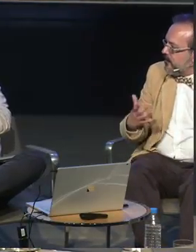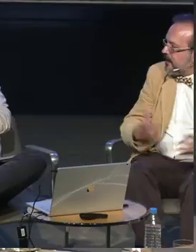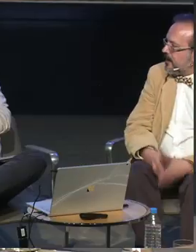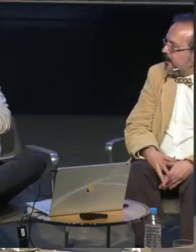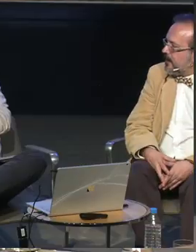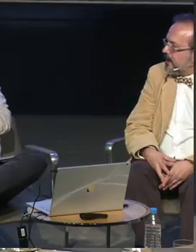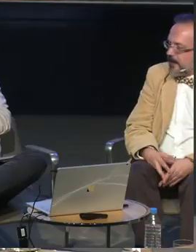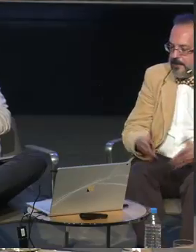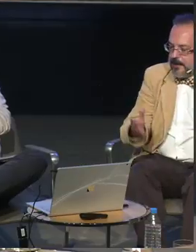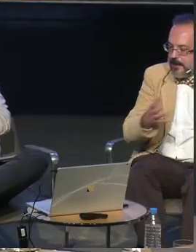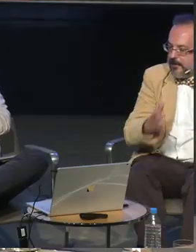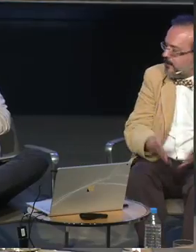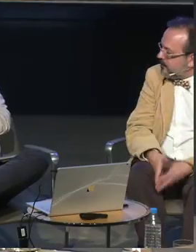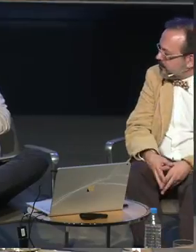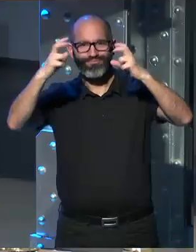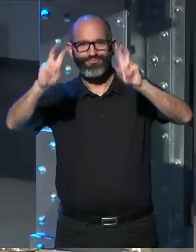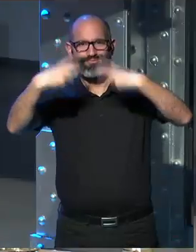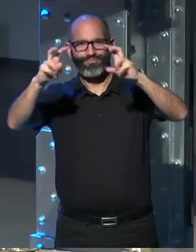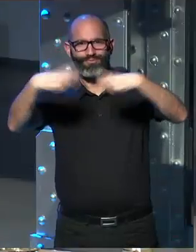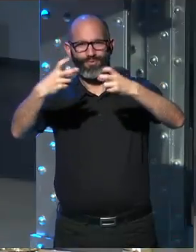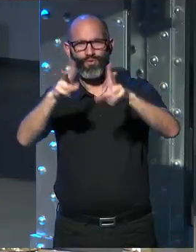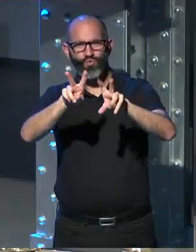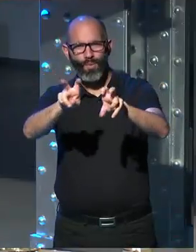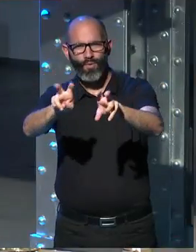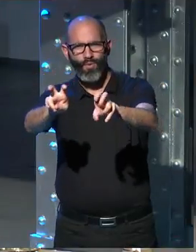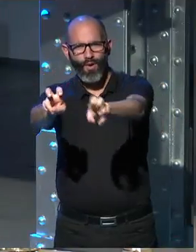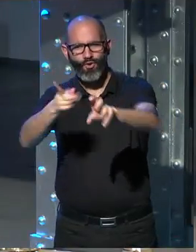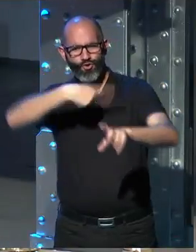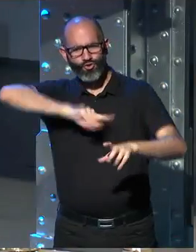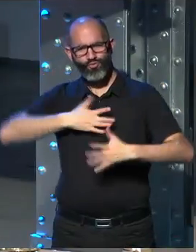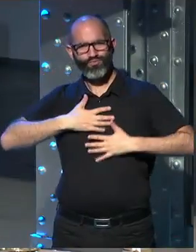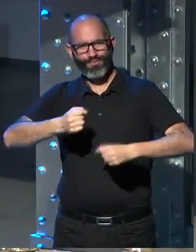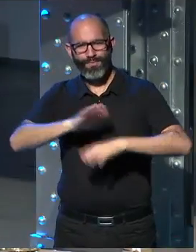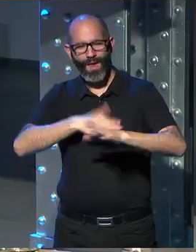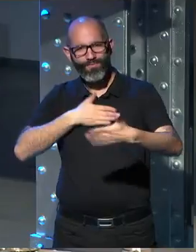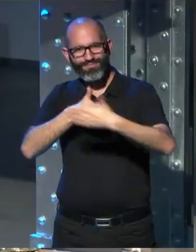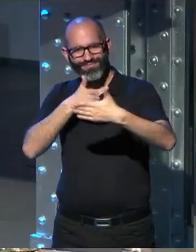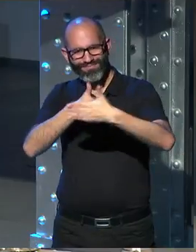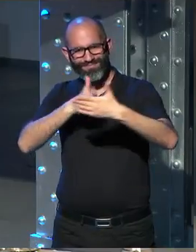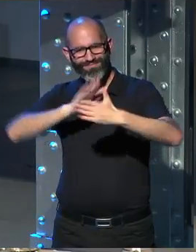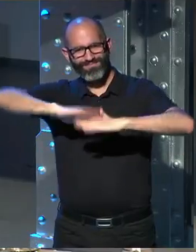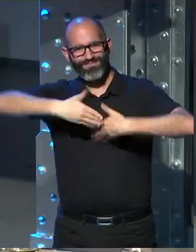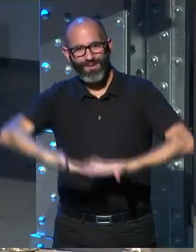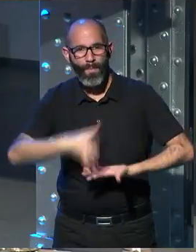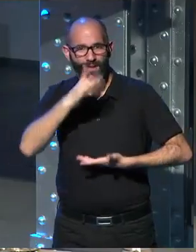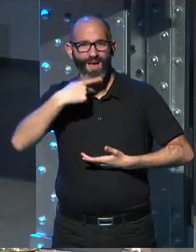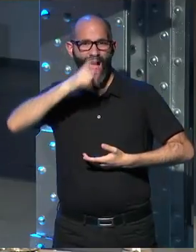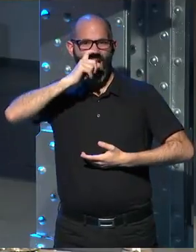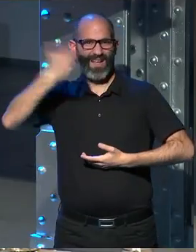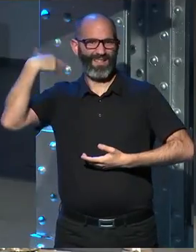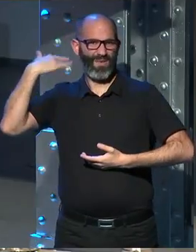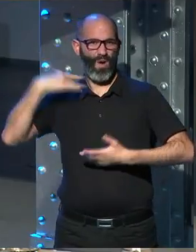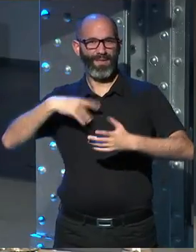el mismo que tenían prácticamente nuestros antepasados recolectores o los de las cavernas. ¿Hay